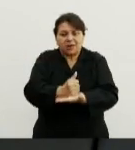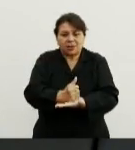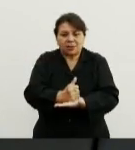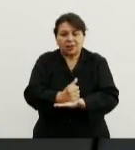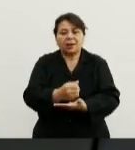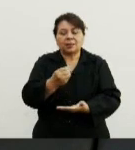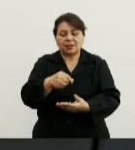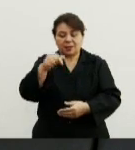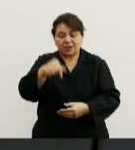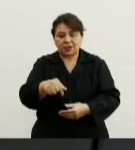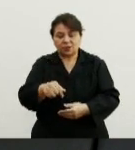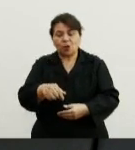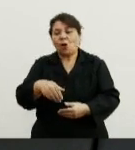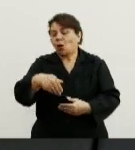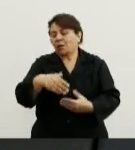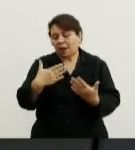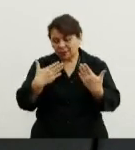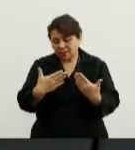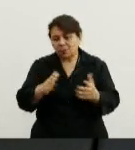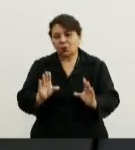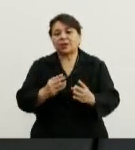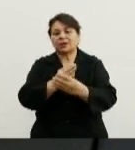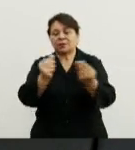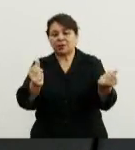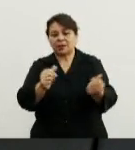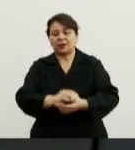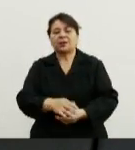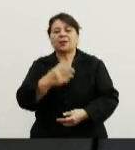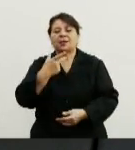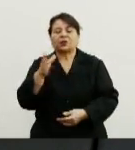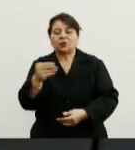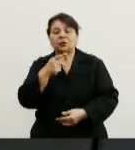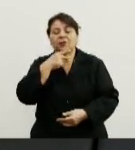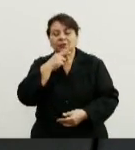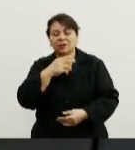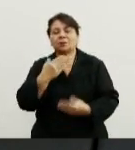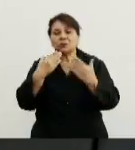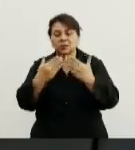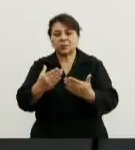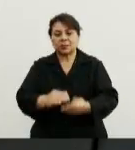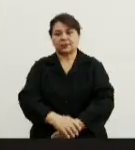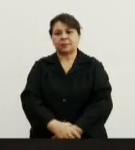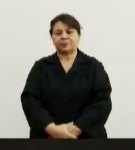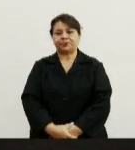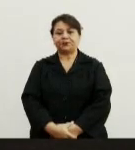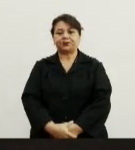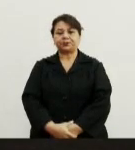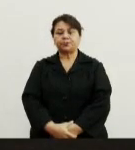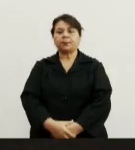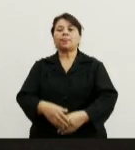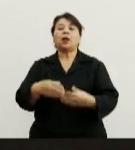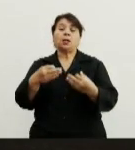que esto termine sanjuaninas y sanjuaninos muchísimas gracias por el esfuerzo muy bien